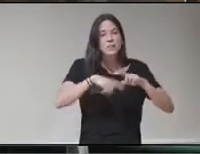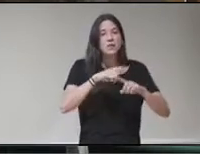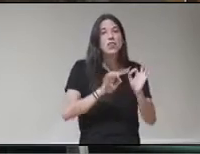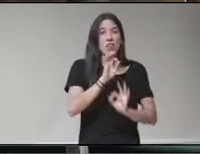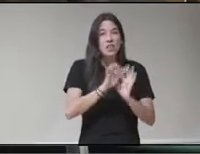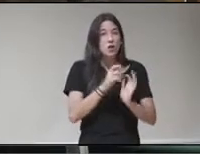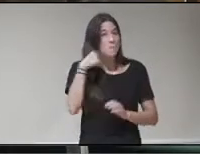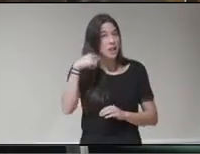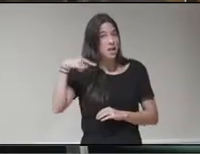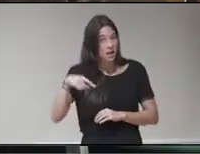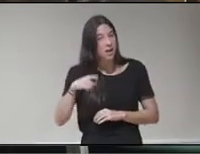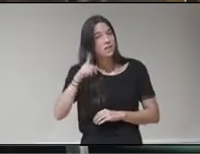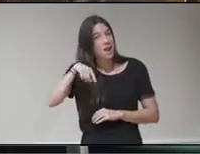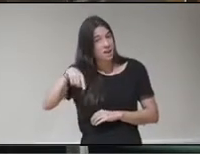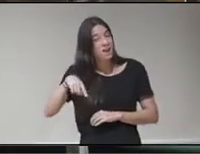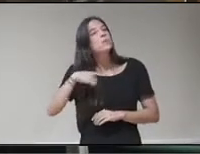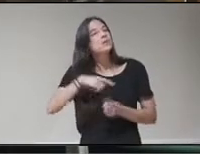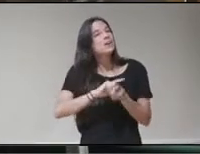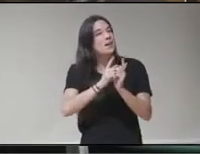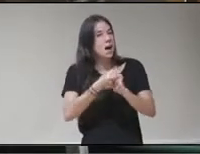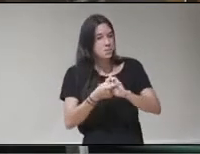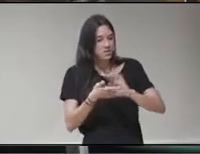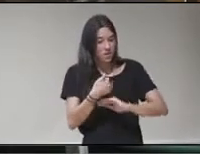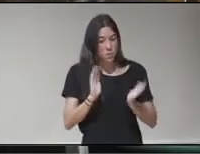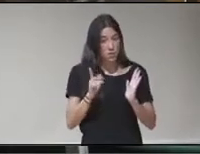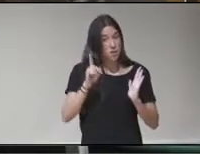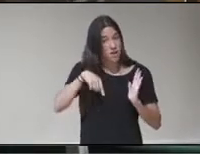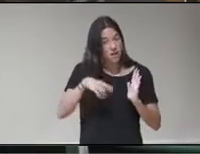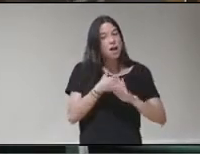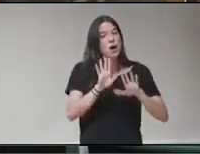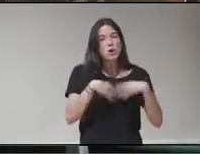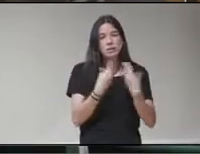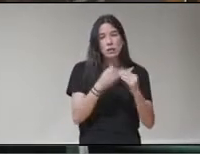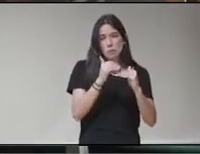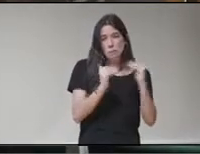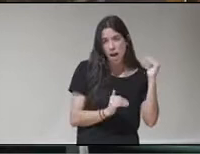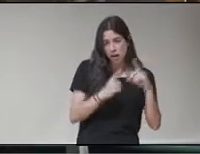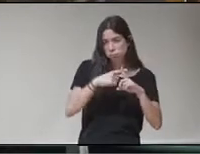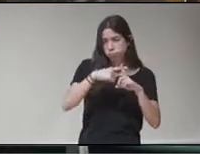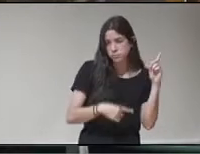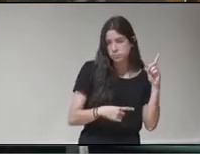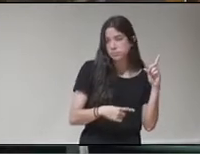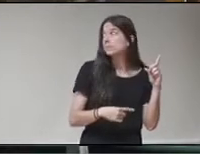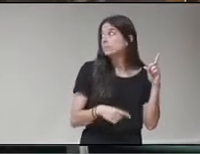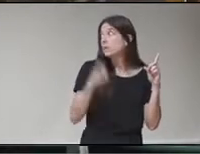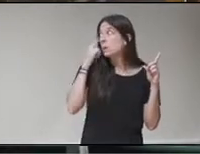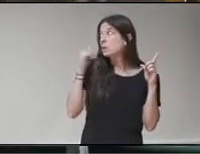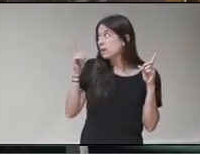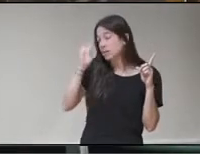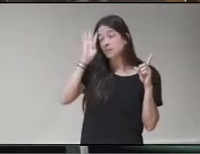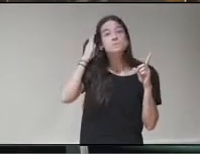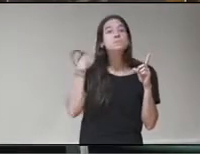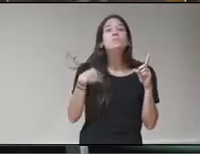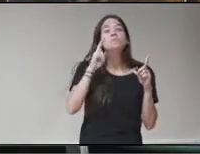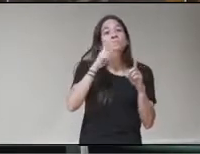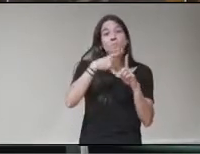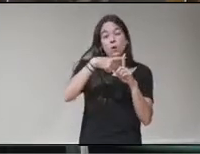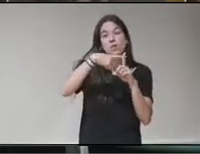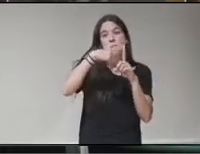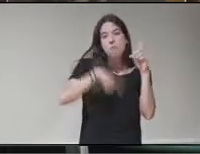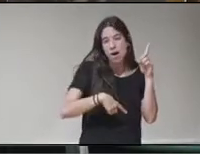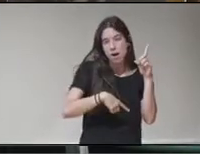menstrual. Durante la regla su concentración baja muchísimo, mirad aquí cómo baja la concentración de los